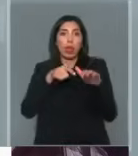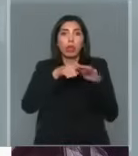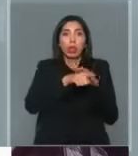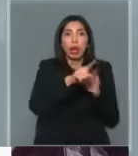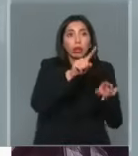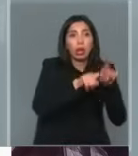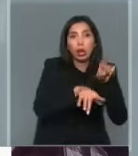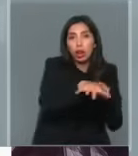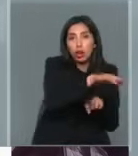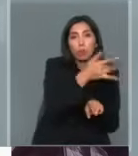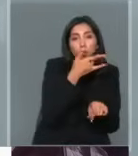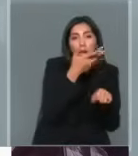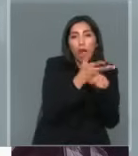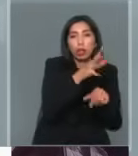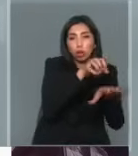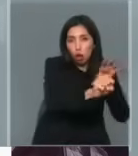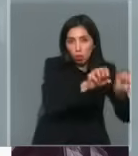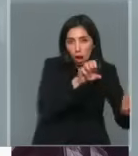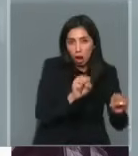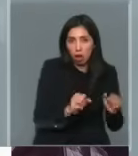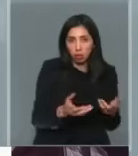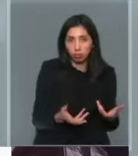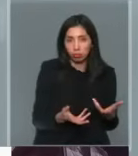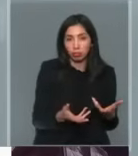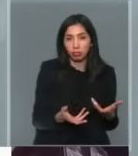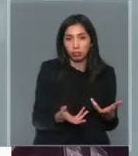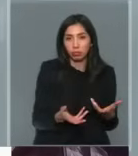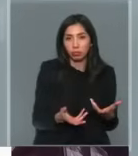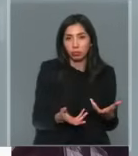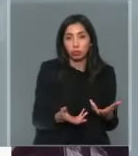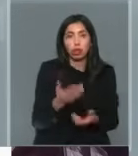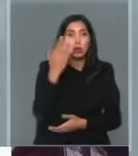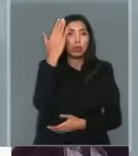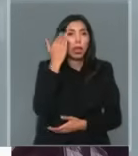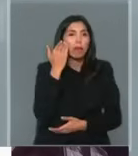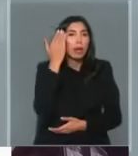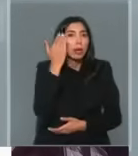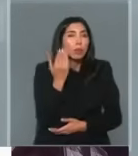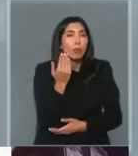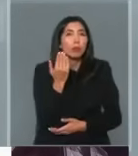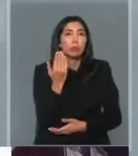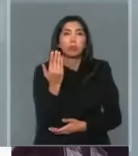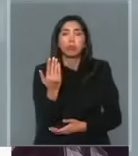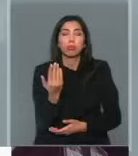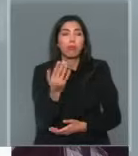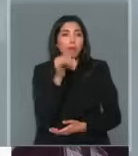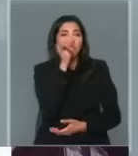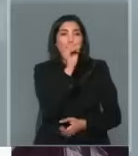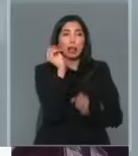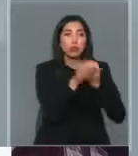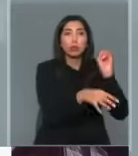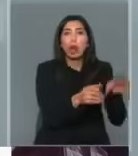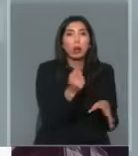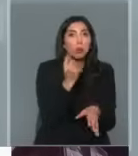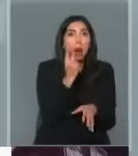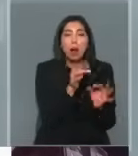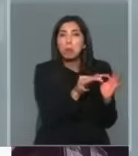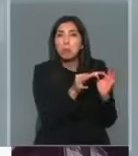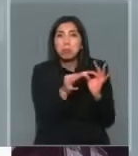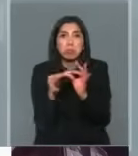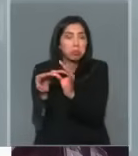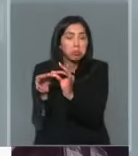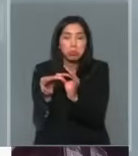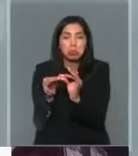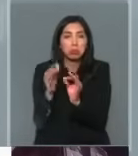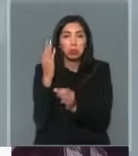la toma que todos conocemos, no tenemos conocimiento de cuál es el tipo de depósito que se está realizando en este vertedero o